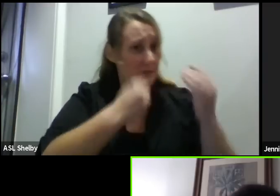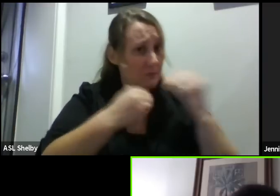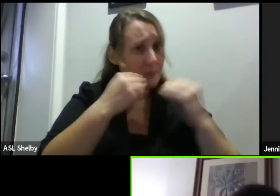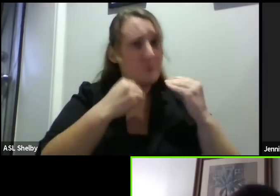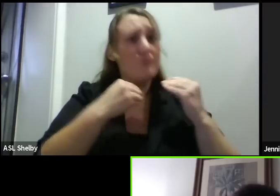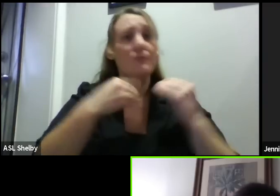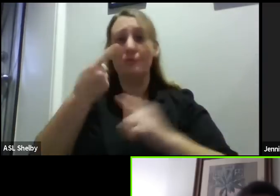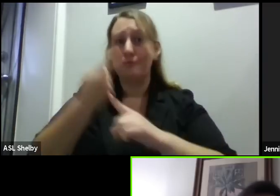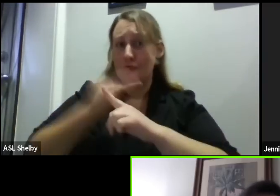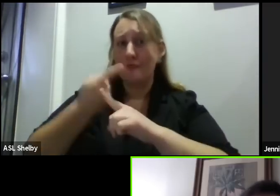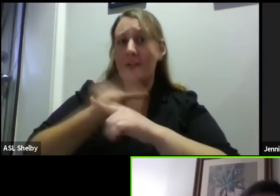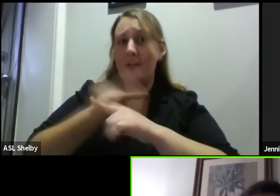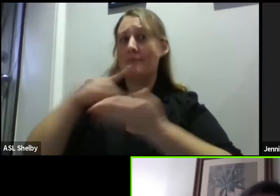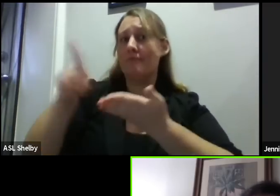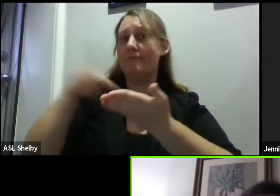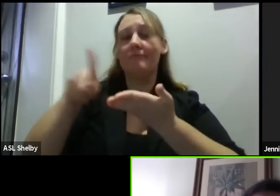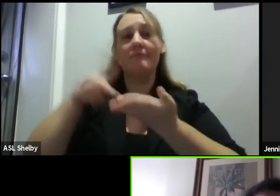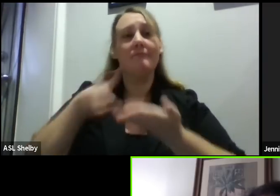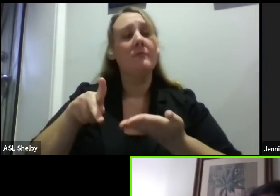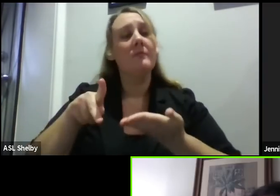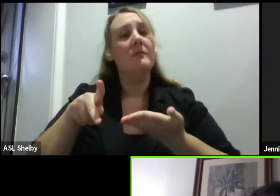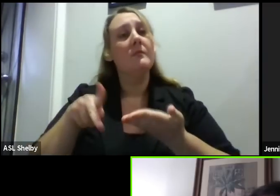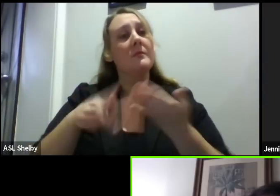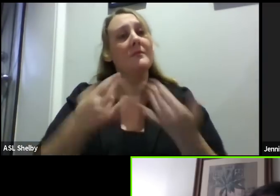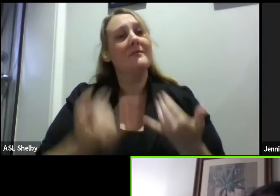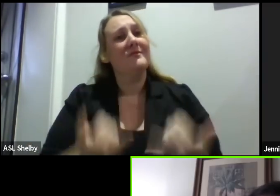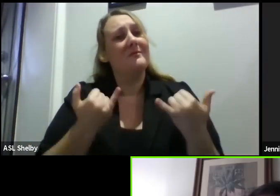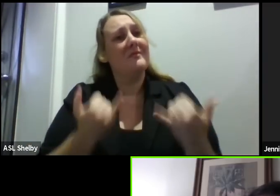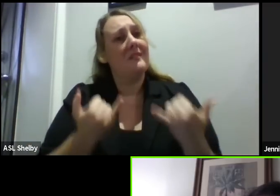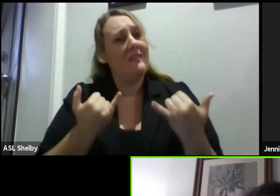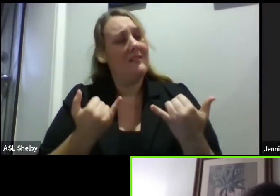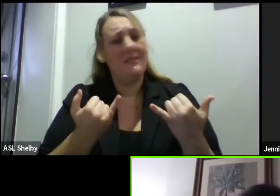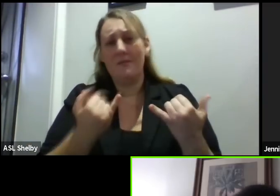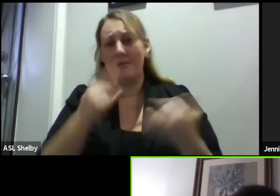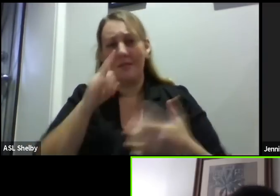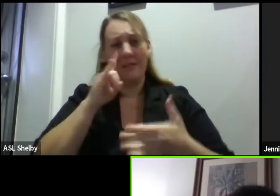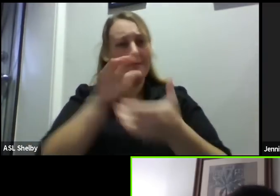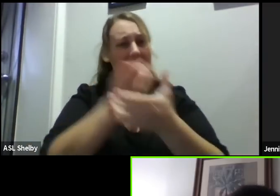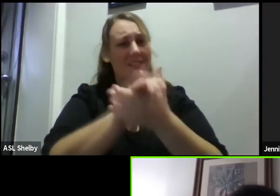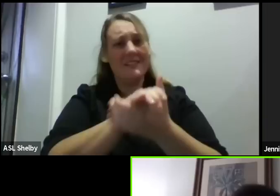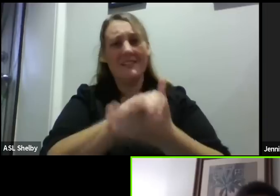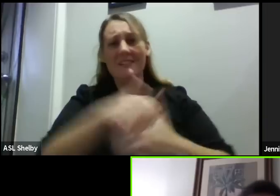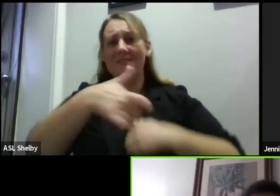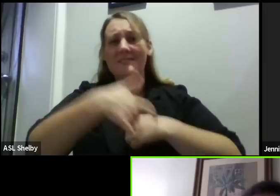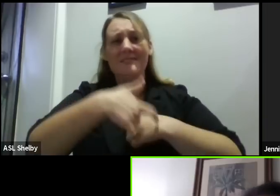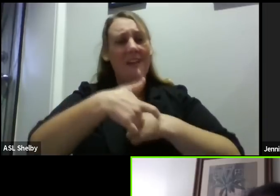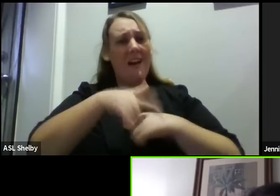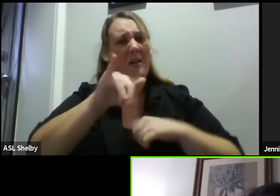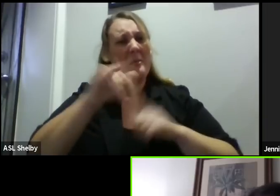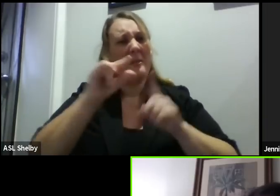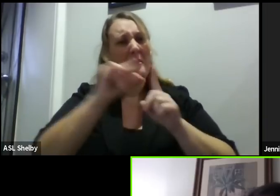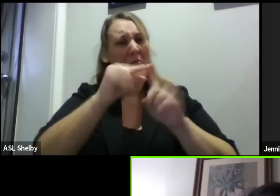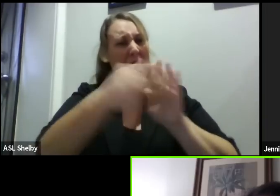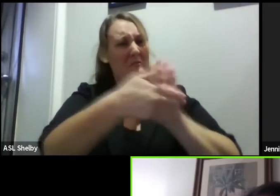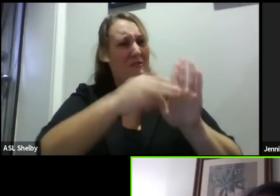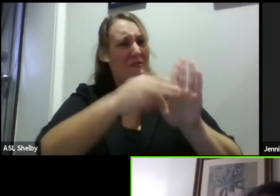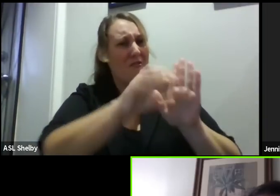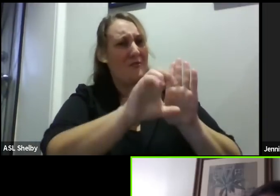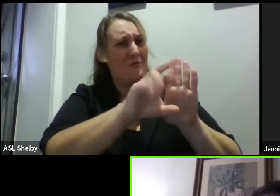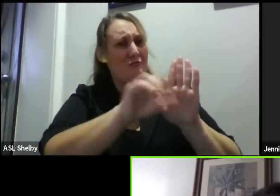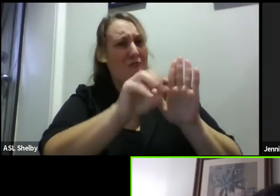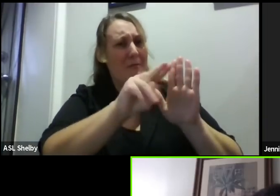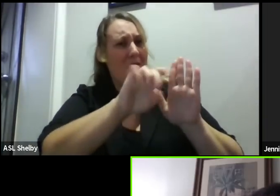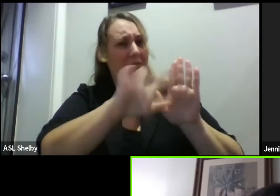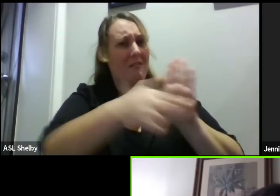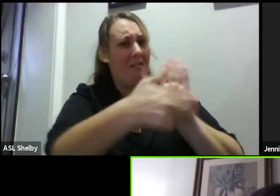And I believe that it is time for us to finally decriminalize sex work and to destigmatize it. Because